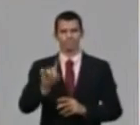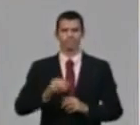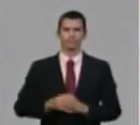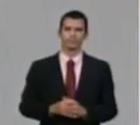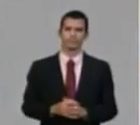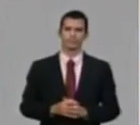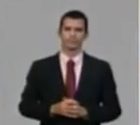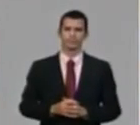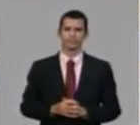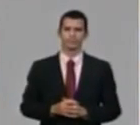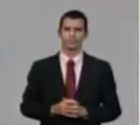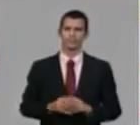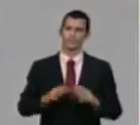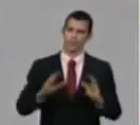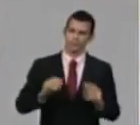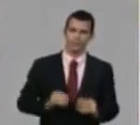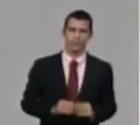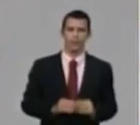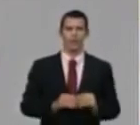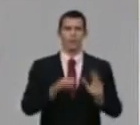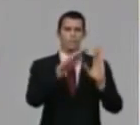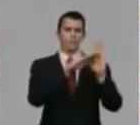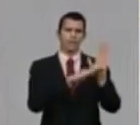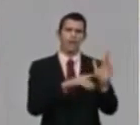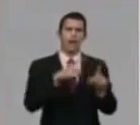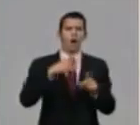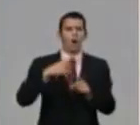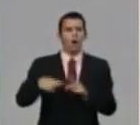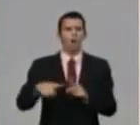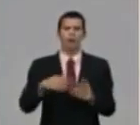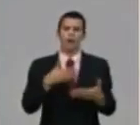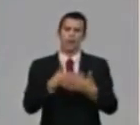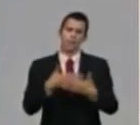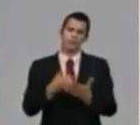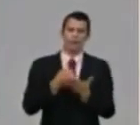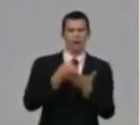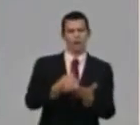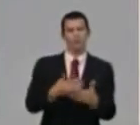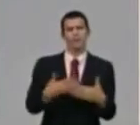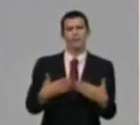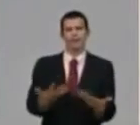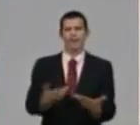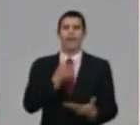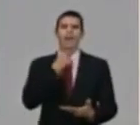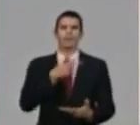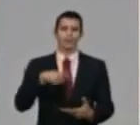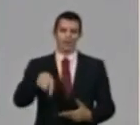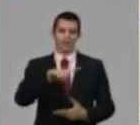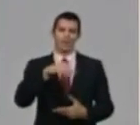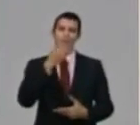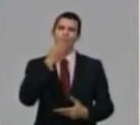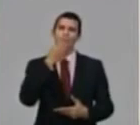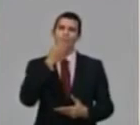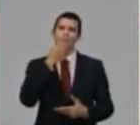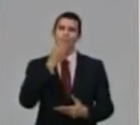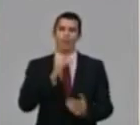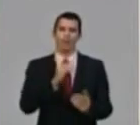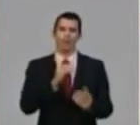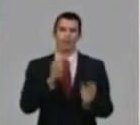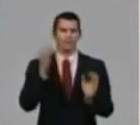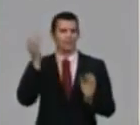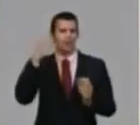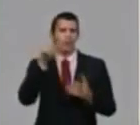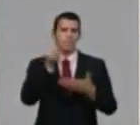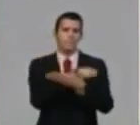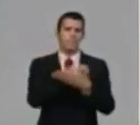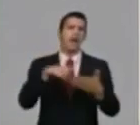que favorecen o que mejoran la situación financiera de las entidades es que se les autoriza a que puedan liberar la reserva para pérdidas y contingencias,